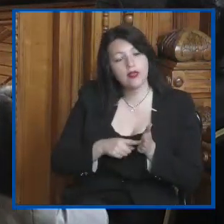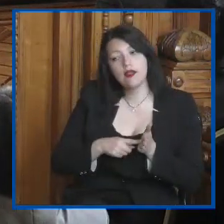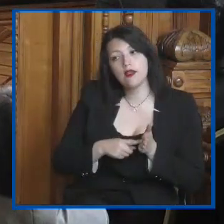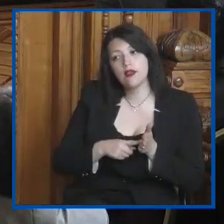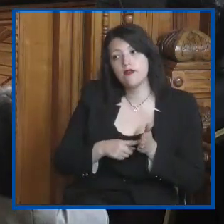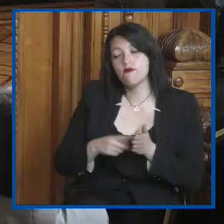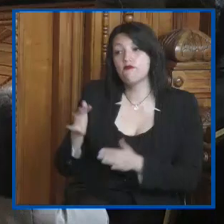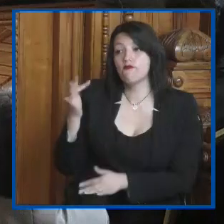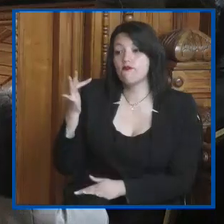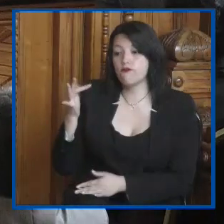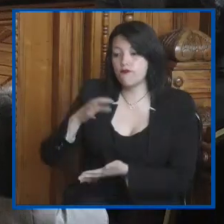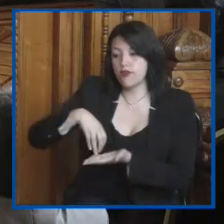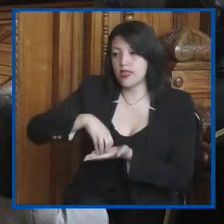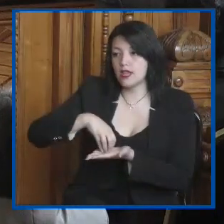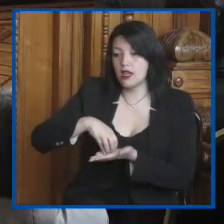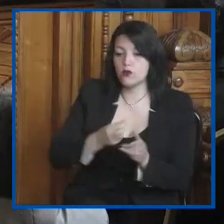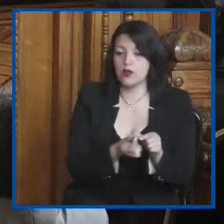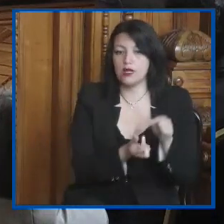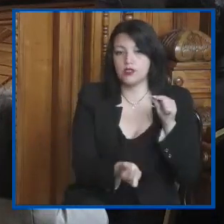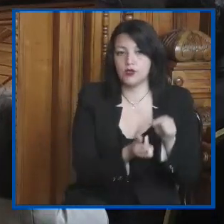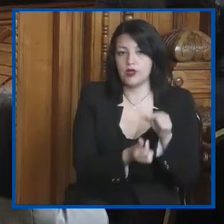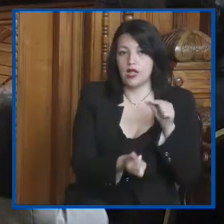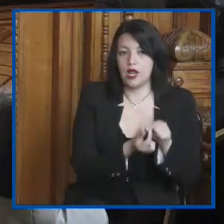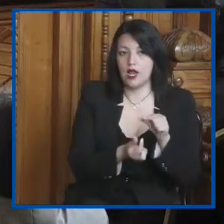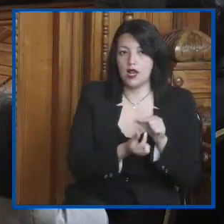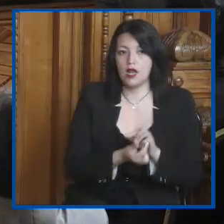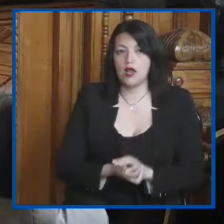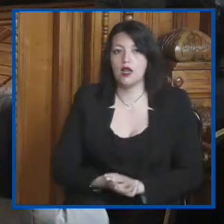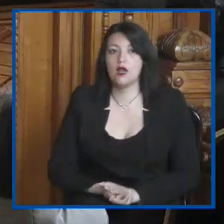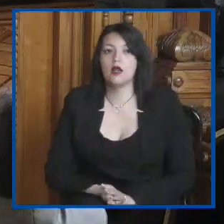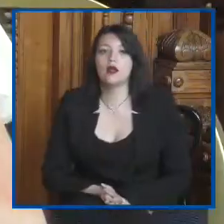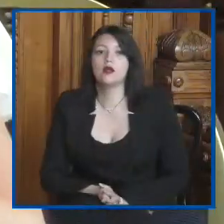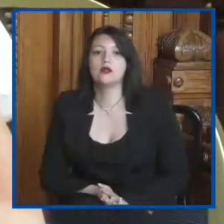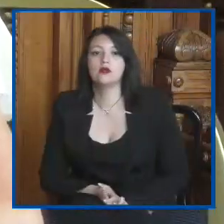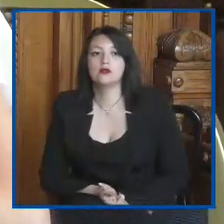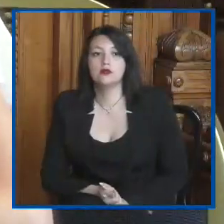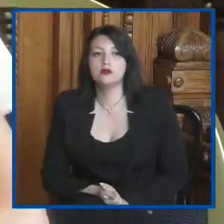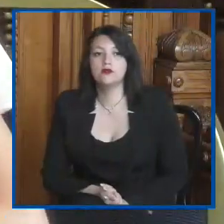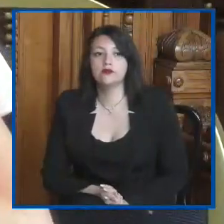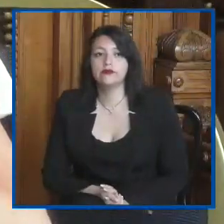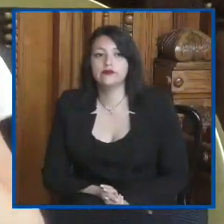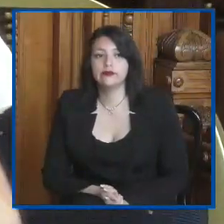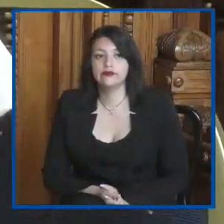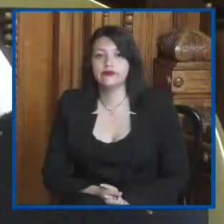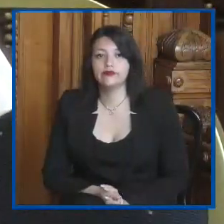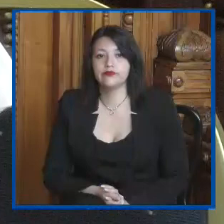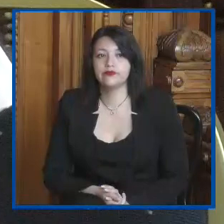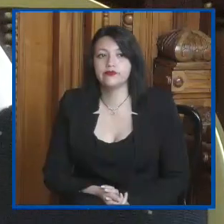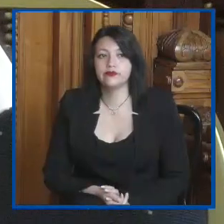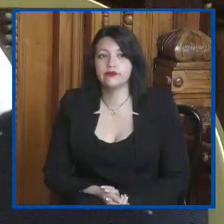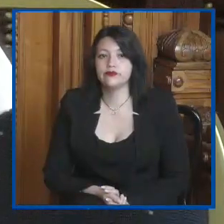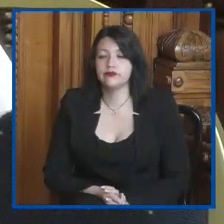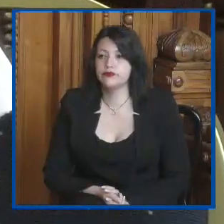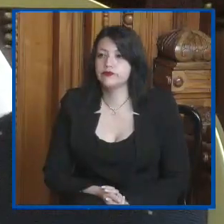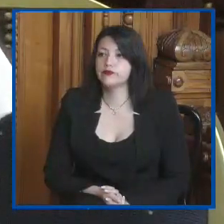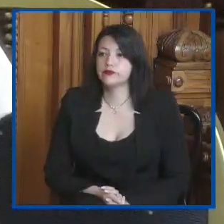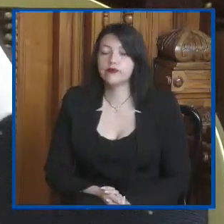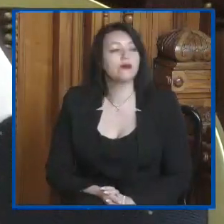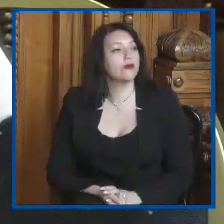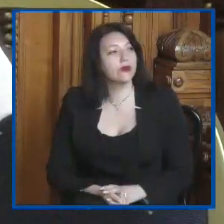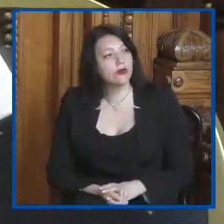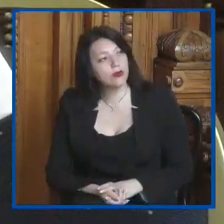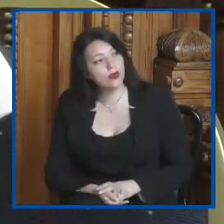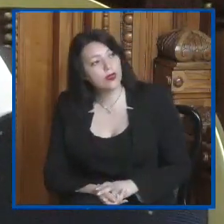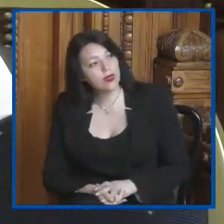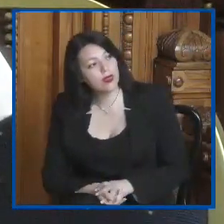federal solamente y una nacional. O sea, una provincial, para llamarlo así. En la justicia de la provincia de Buenos